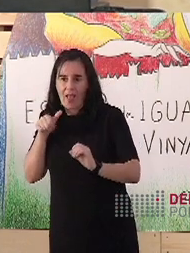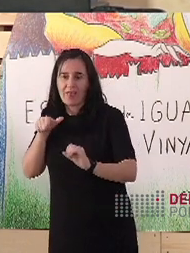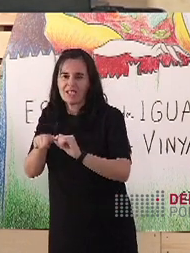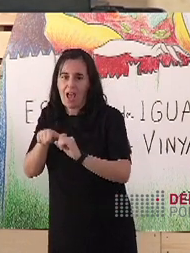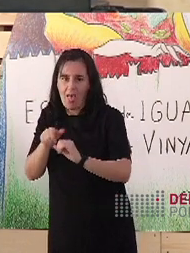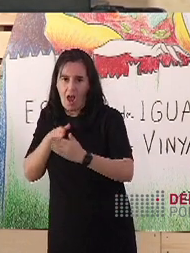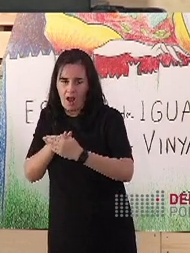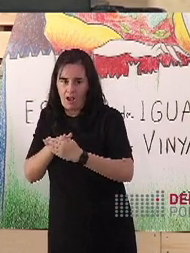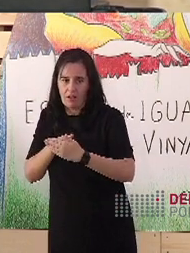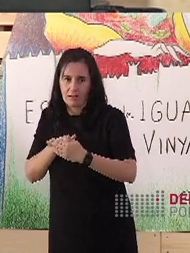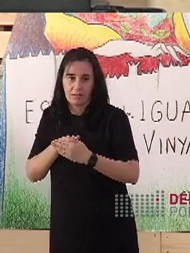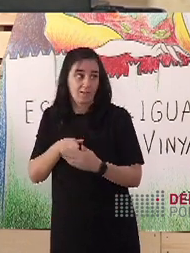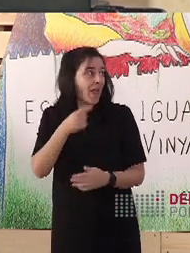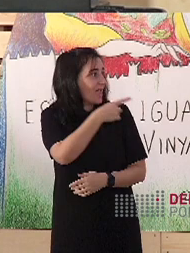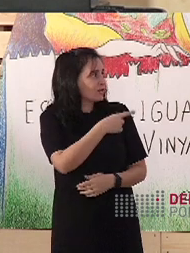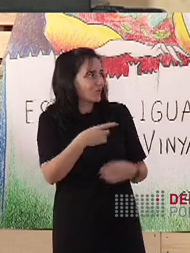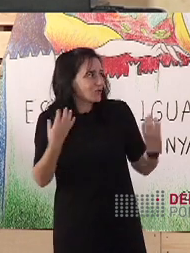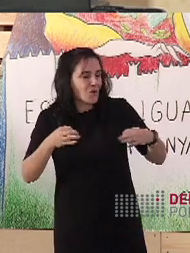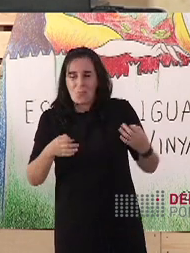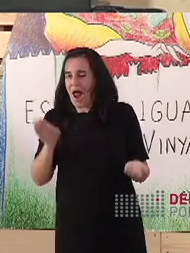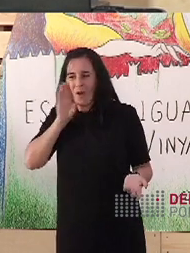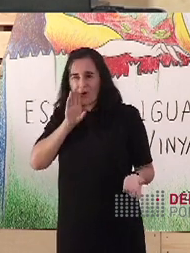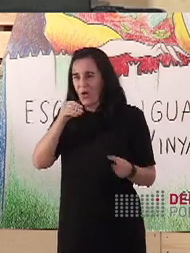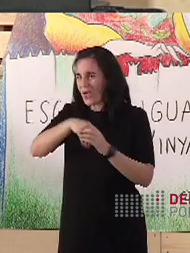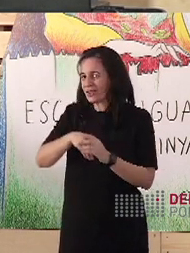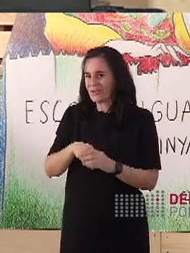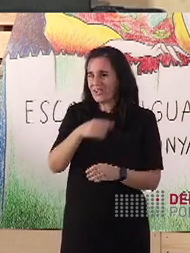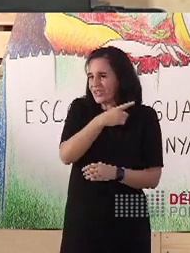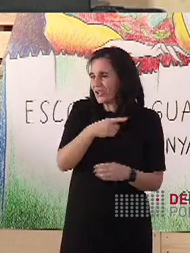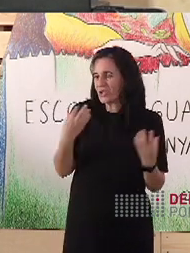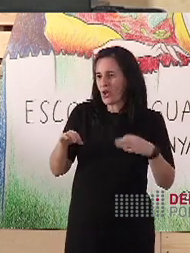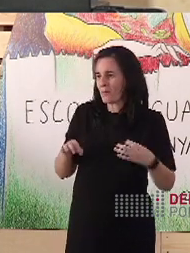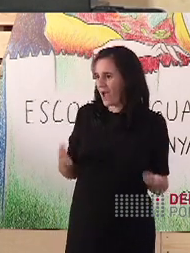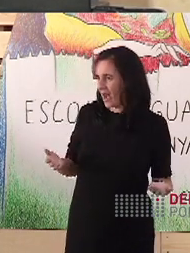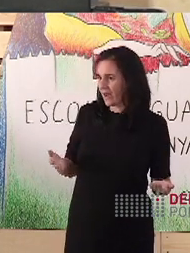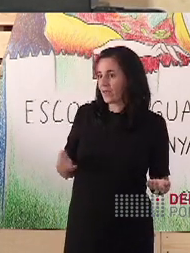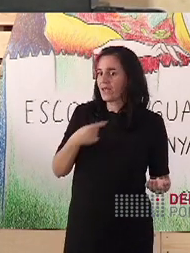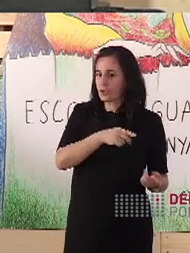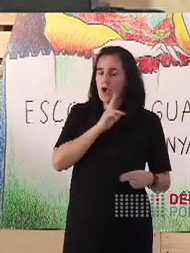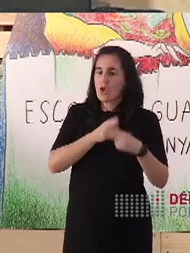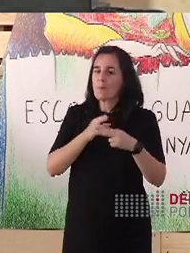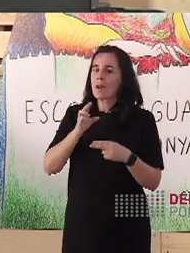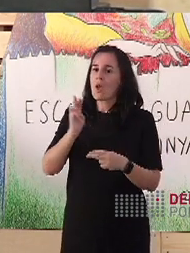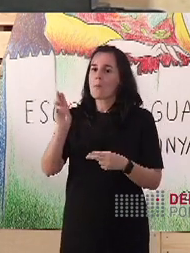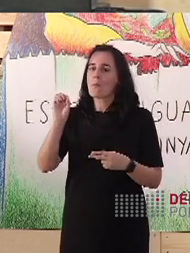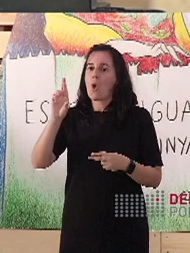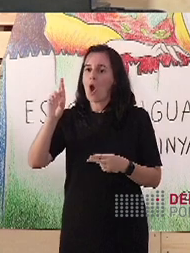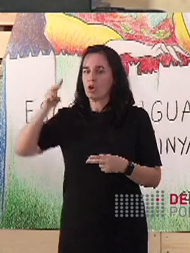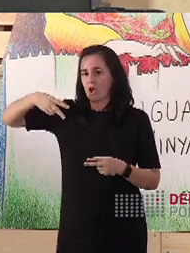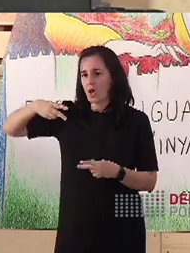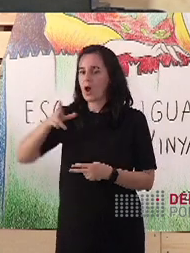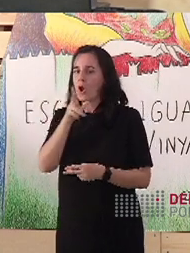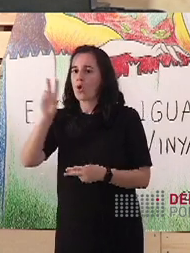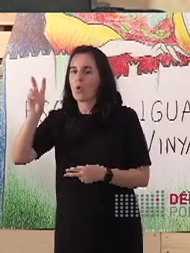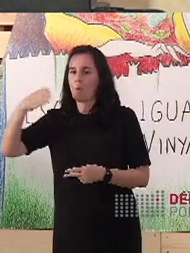súper normal en el porno mainstream, o sea, en toda la pornografía. Sí, sí, o sea, esto es Pornhub, la página más visitada de porno, no solo